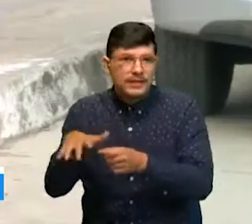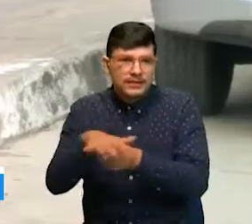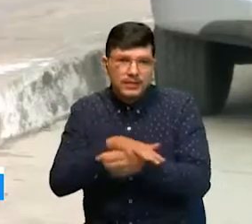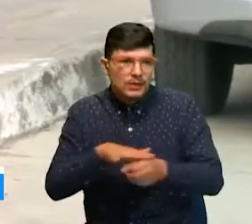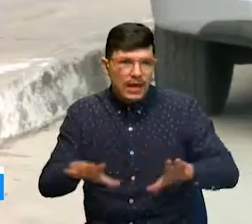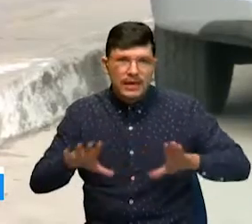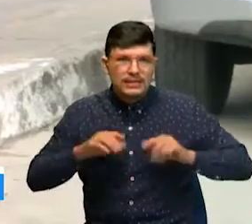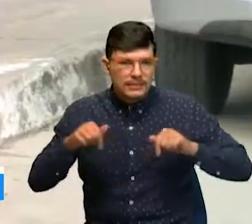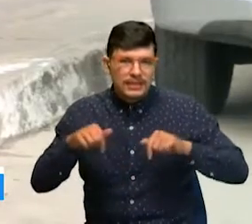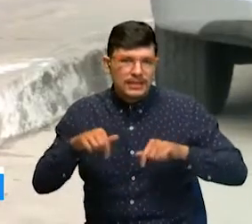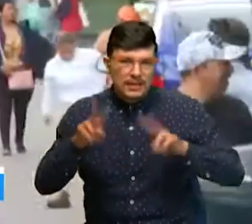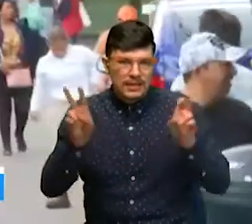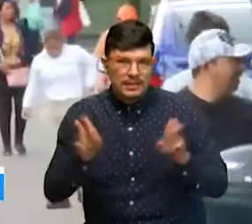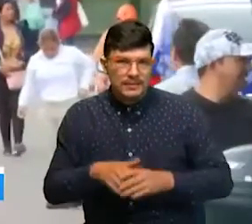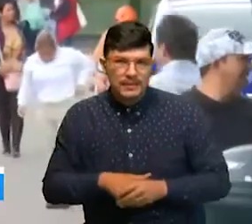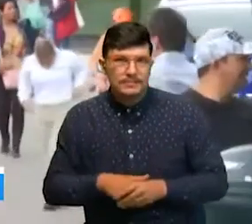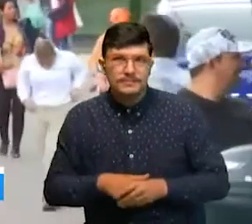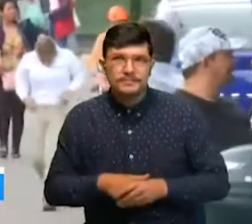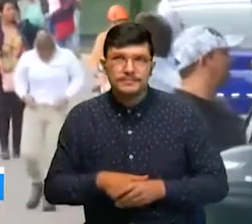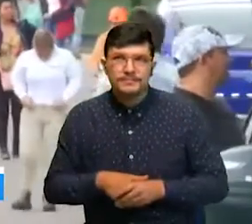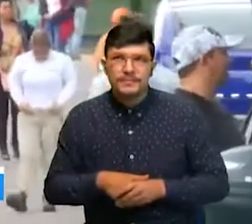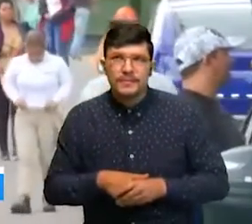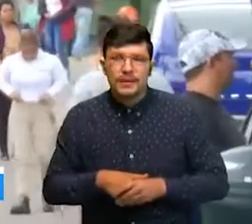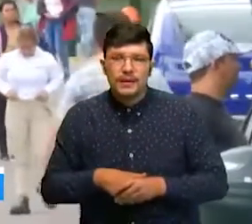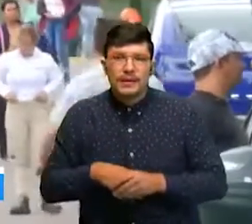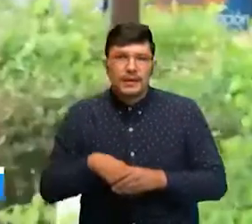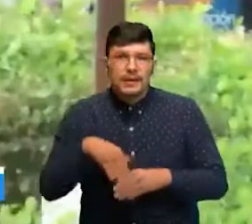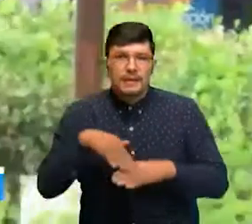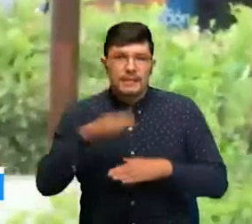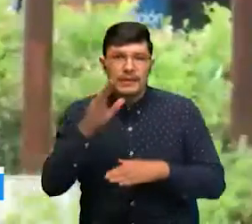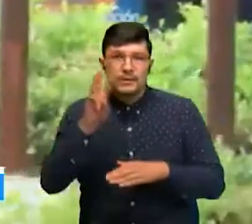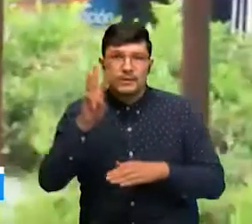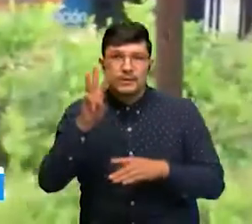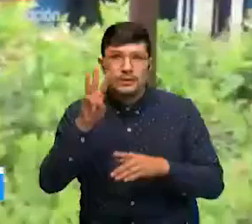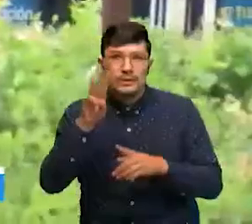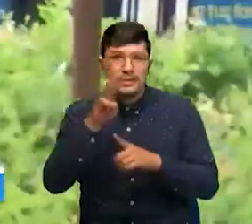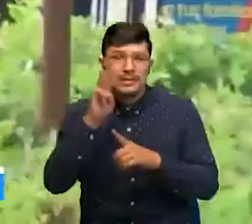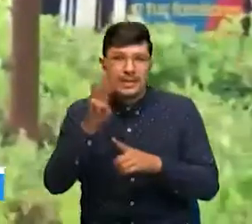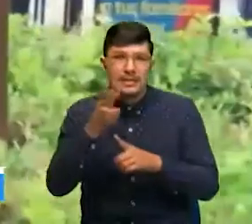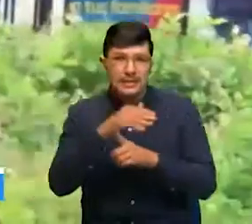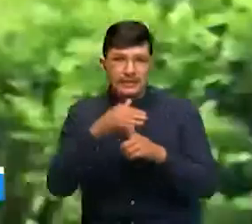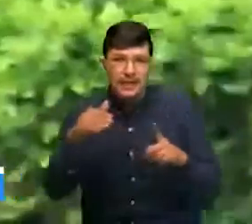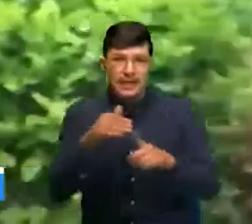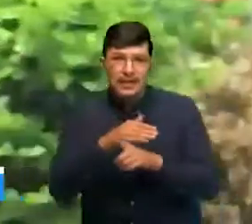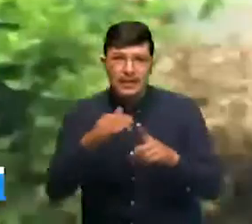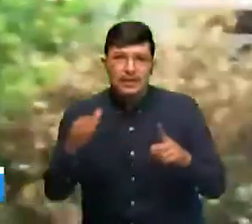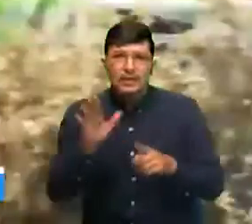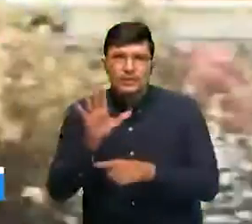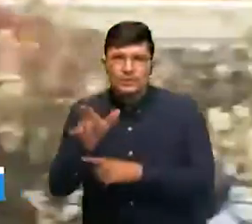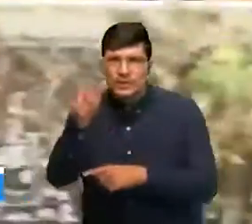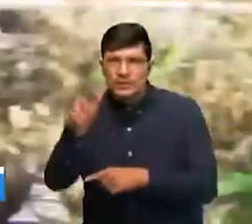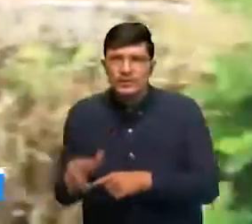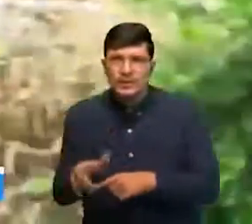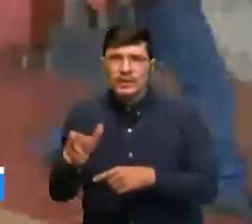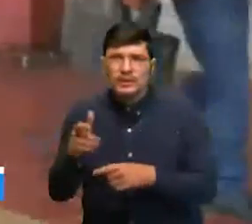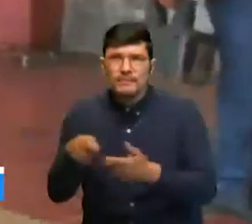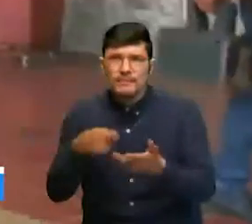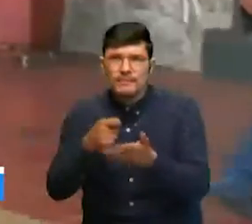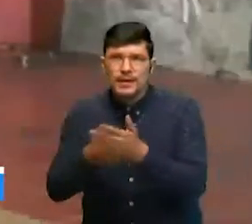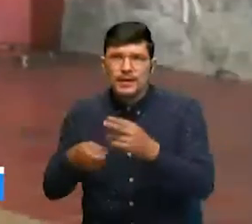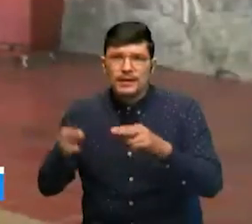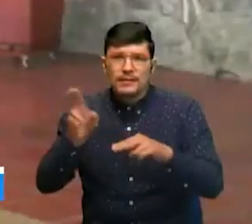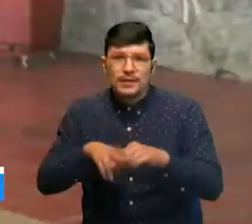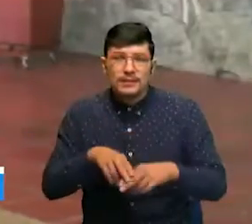enfrentar en esta materia son más de tres y medio de contribuyentes en colombia y el daniel acevedo es su defensor